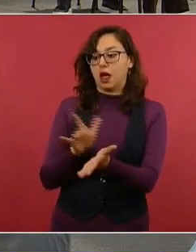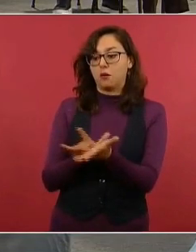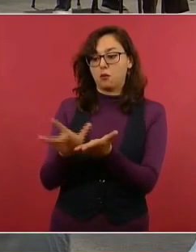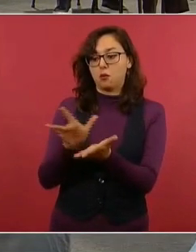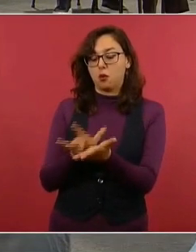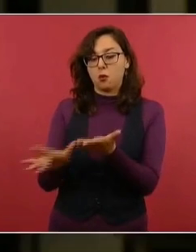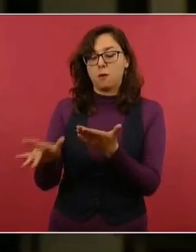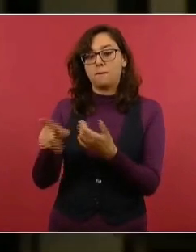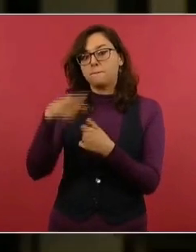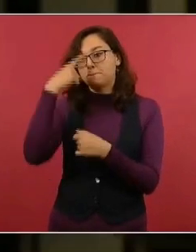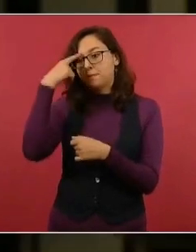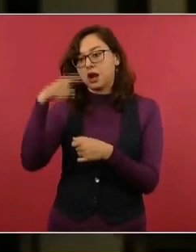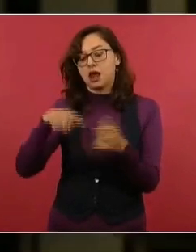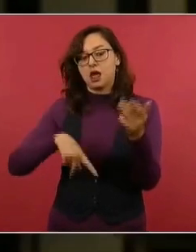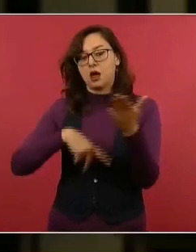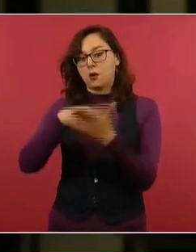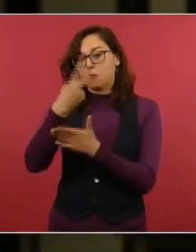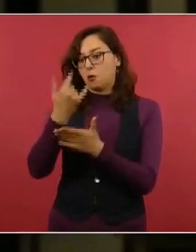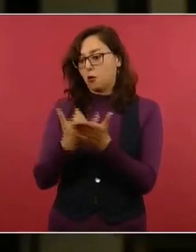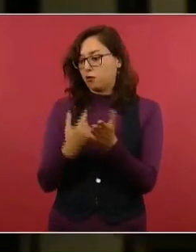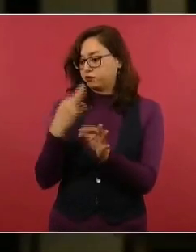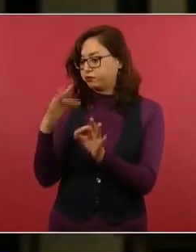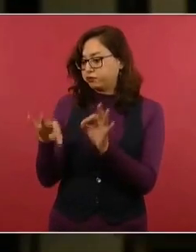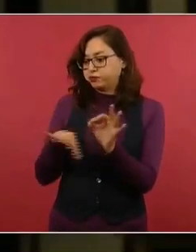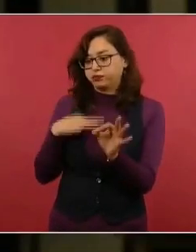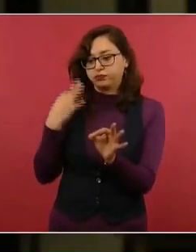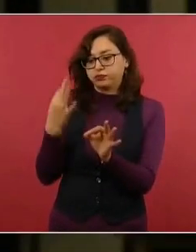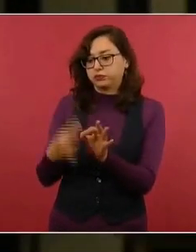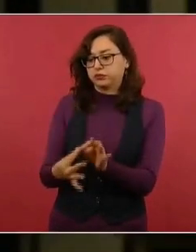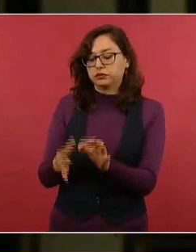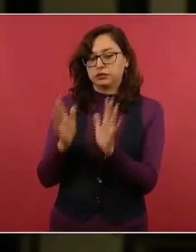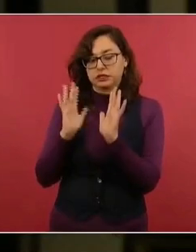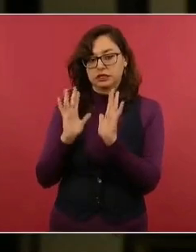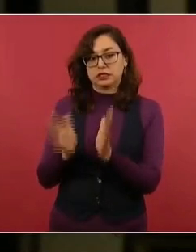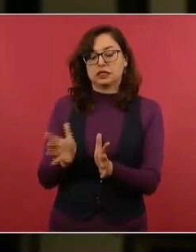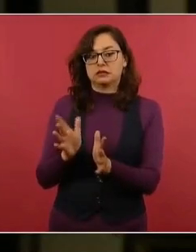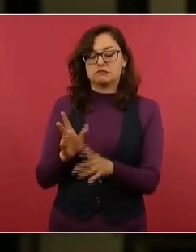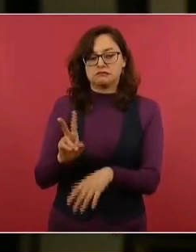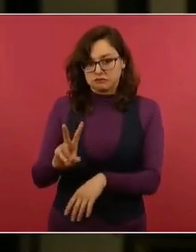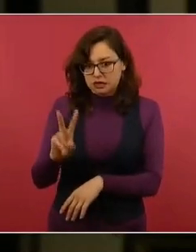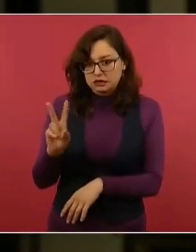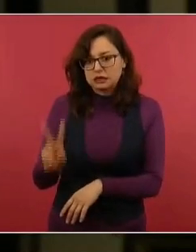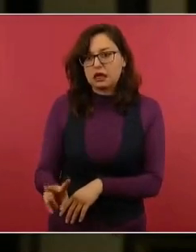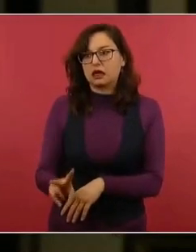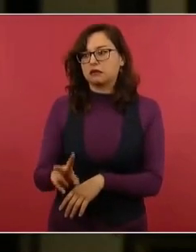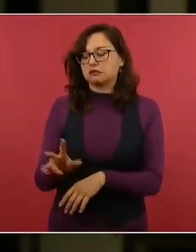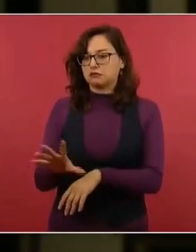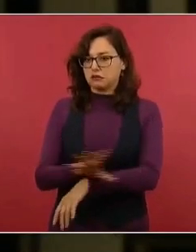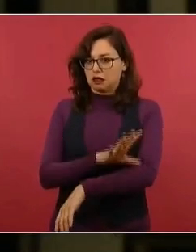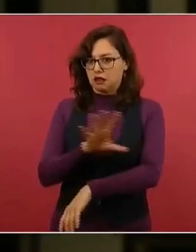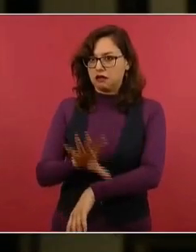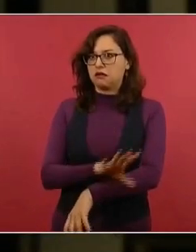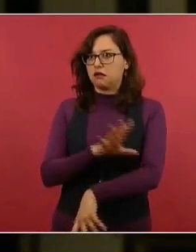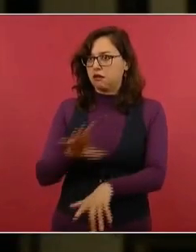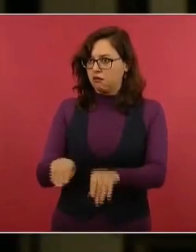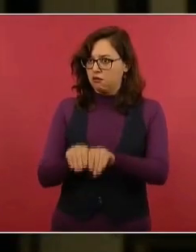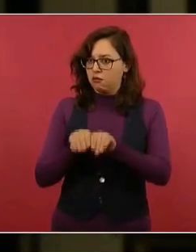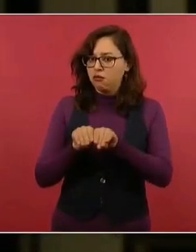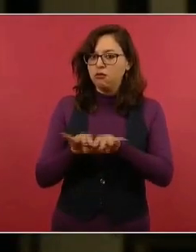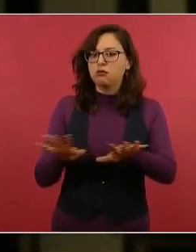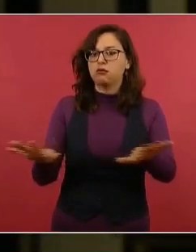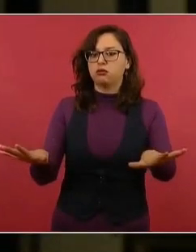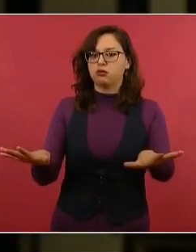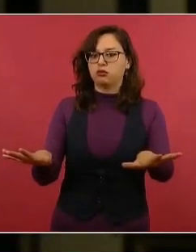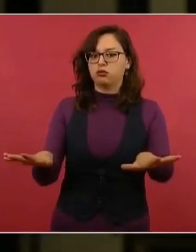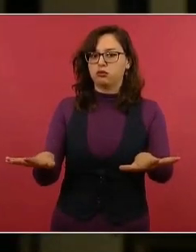este proyecto y pues sea realidad, una realidad de estar dando energía